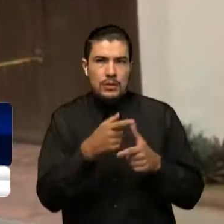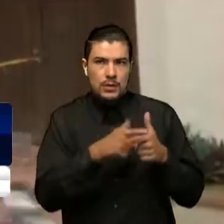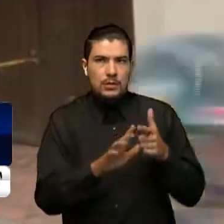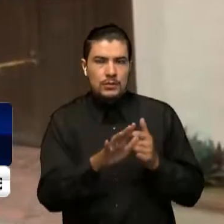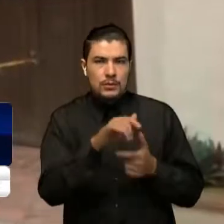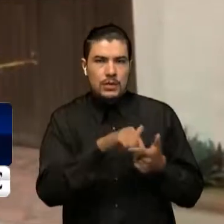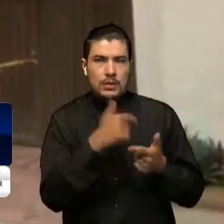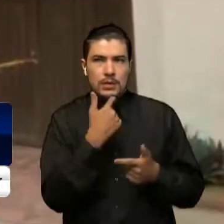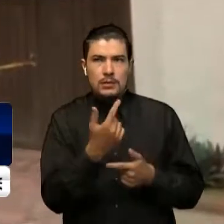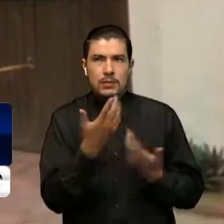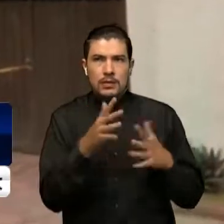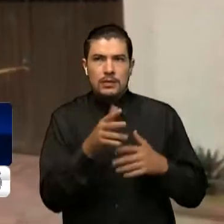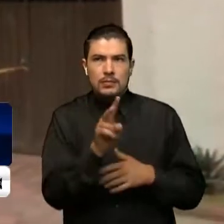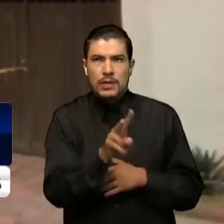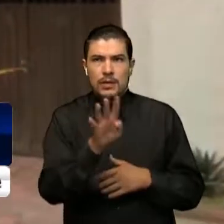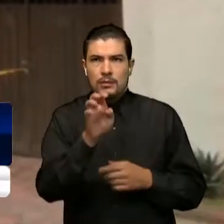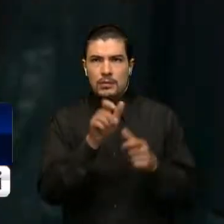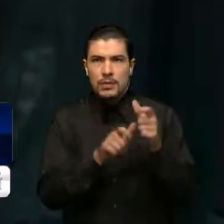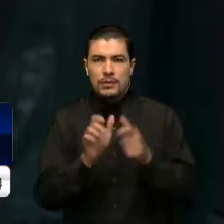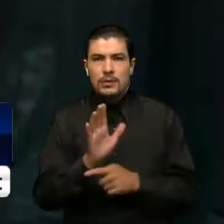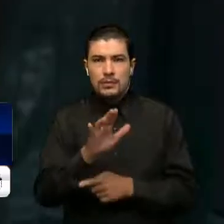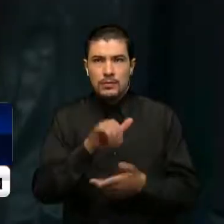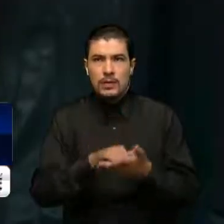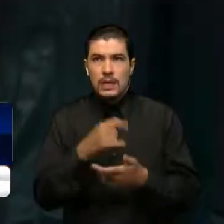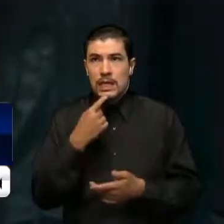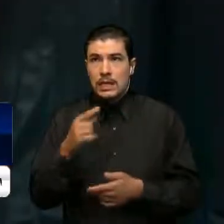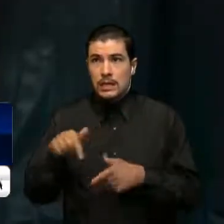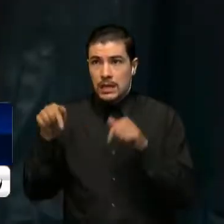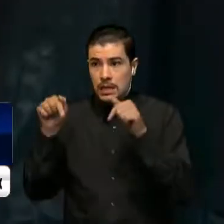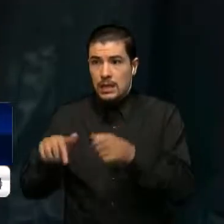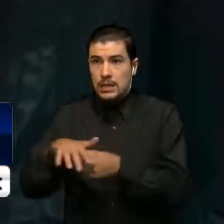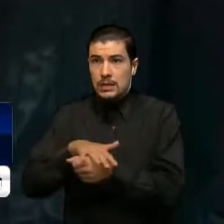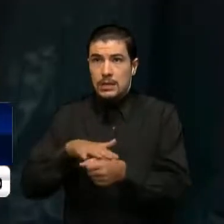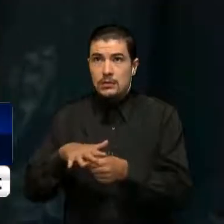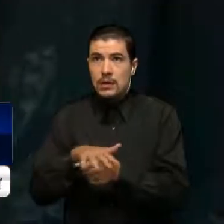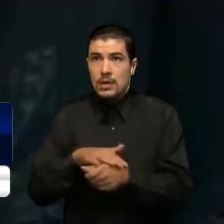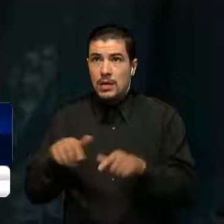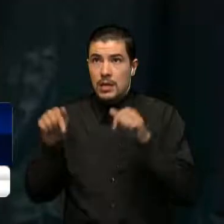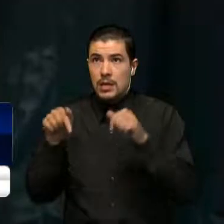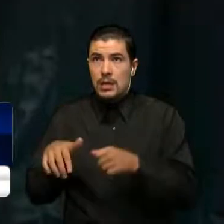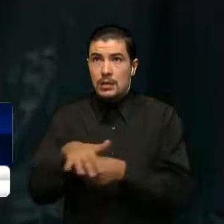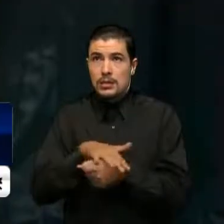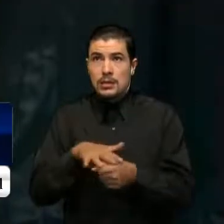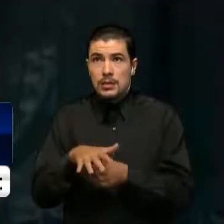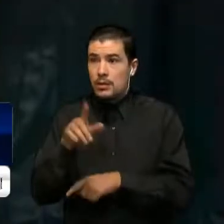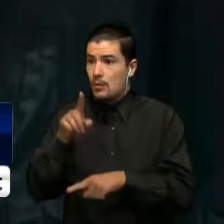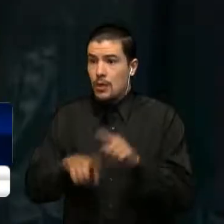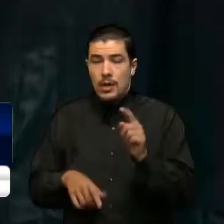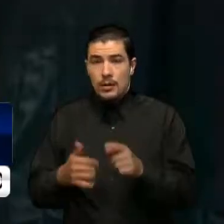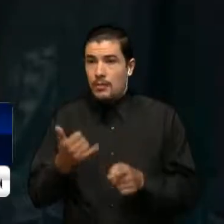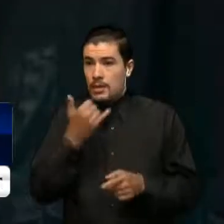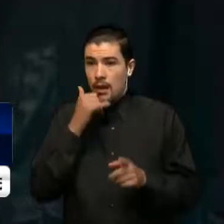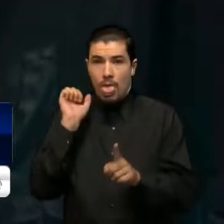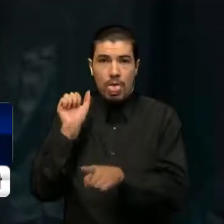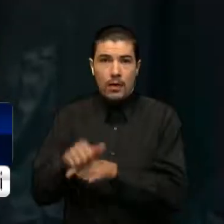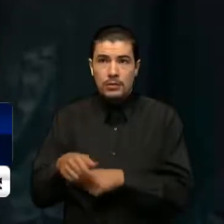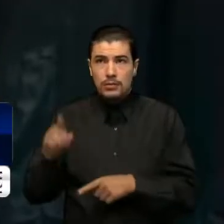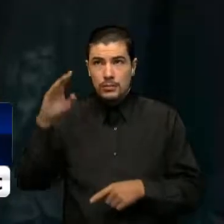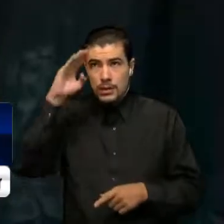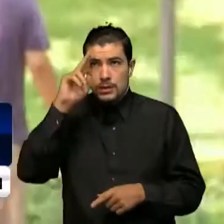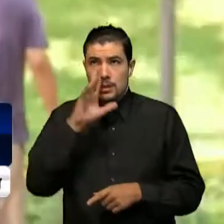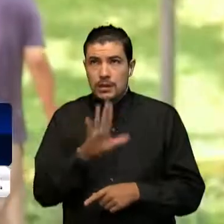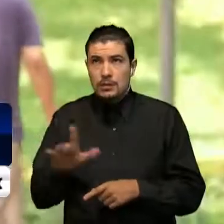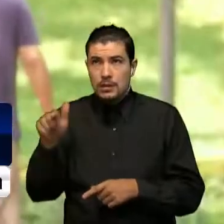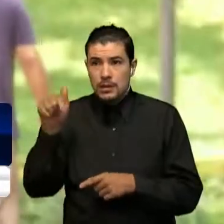aproximadamente 29 personas de todas maneras de estas situaciones no pueden pasar desapercibidas con las autoridades